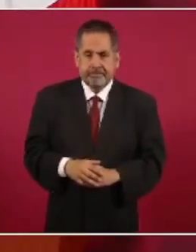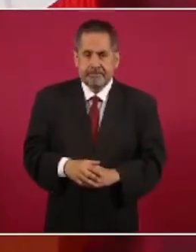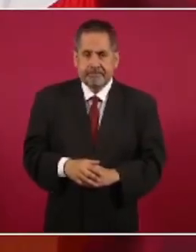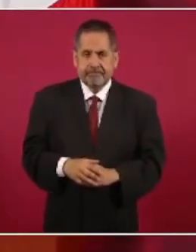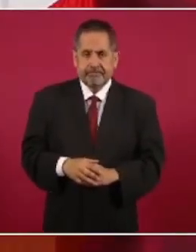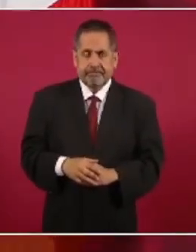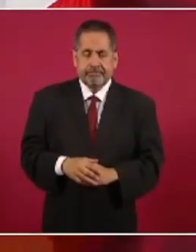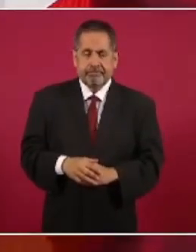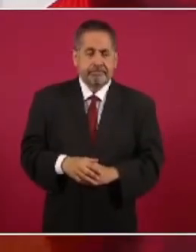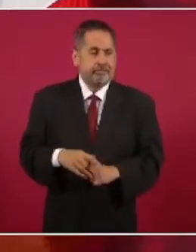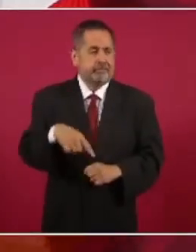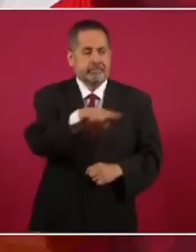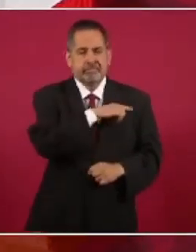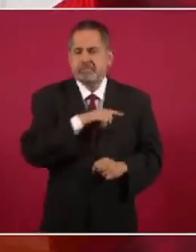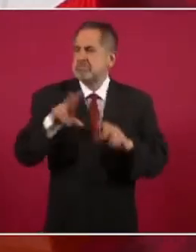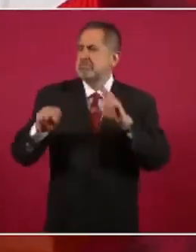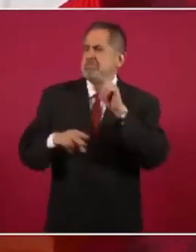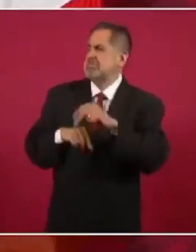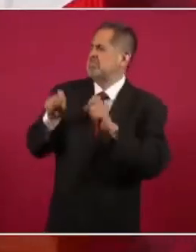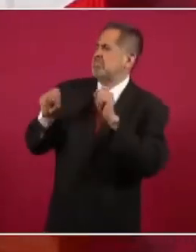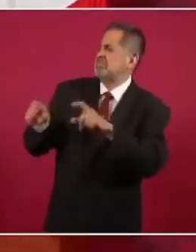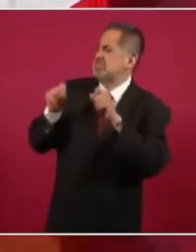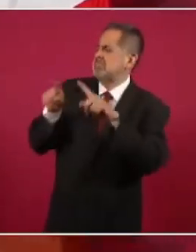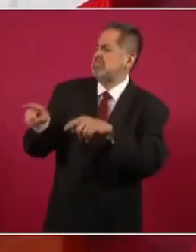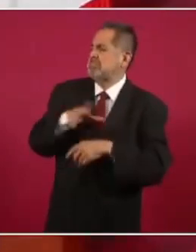lo nieguen todo,